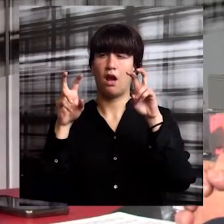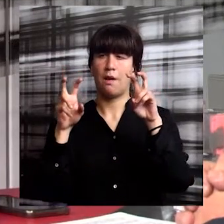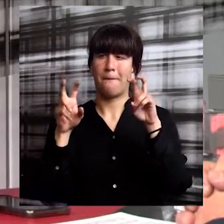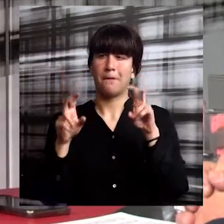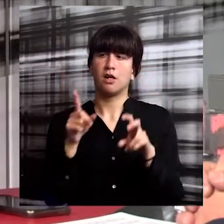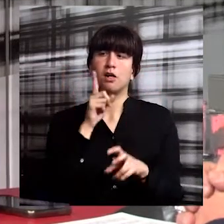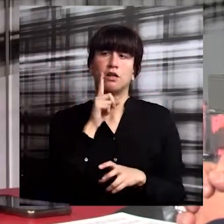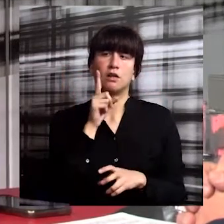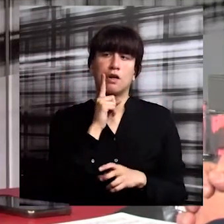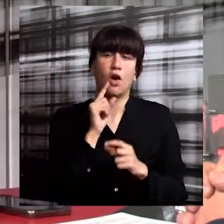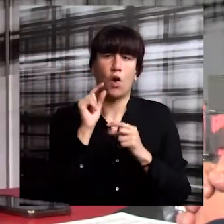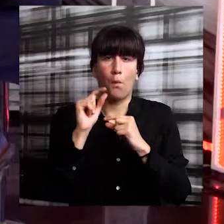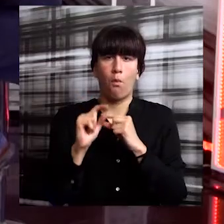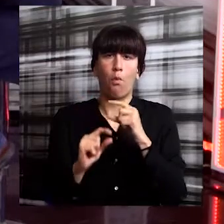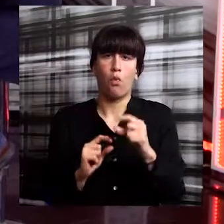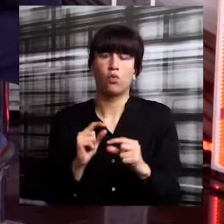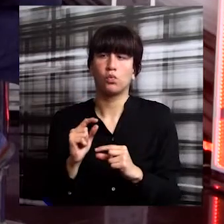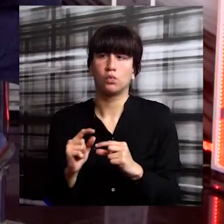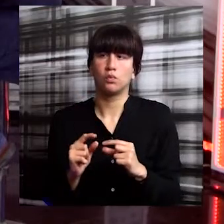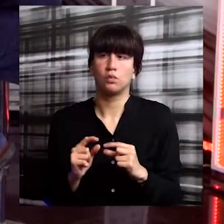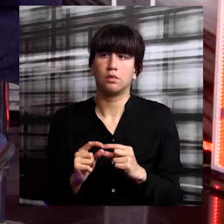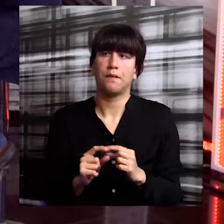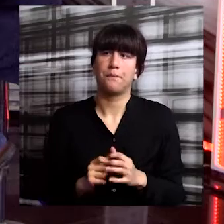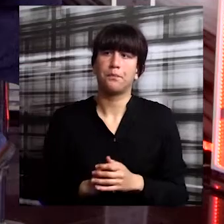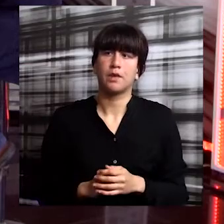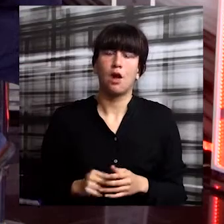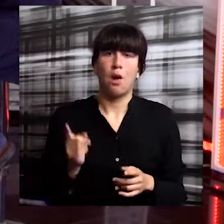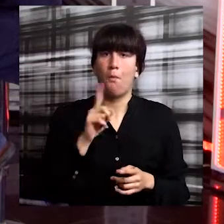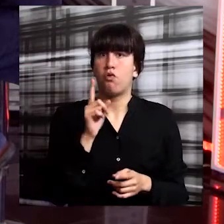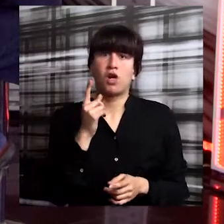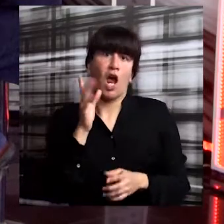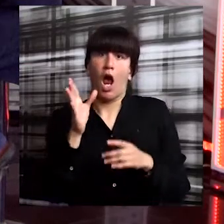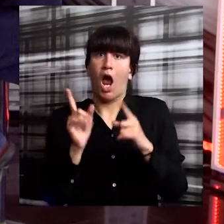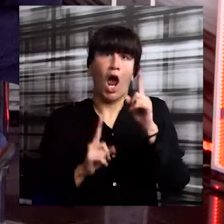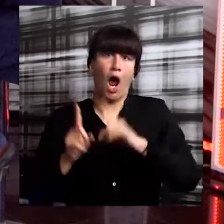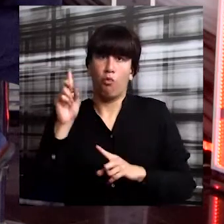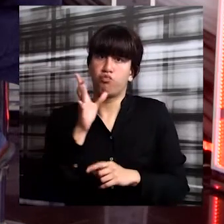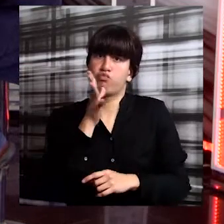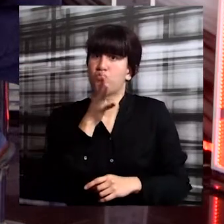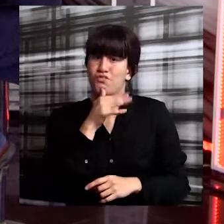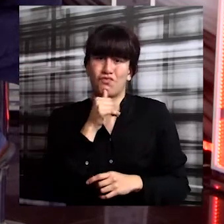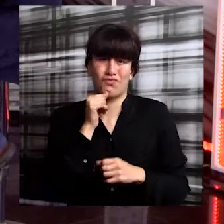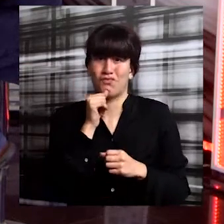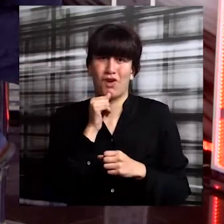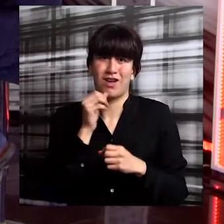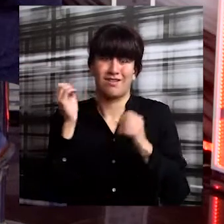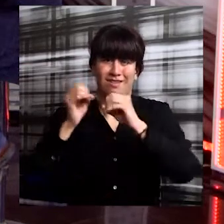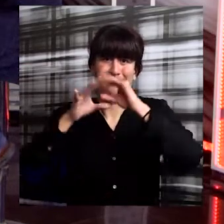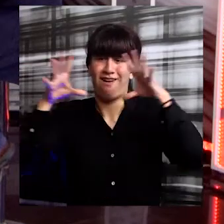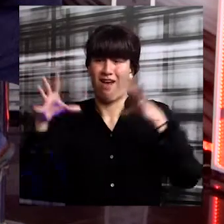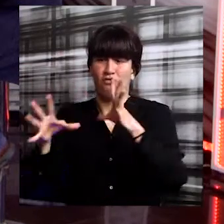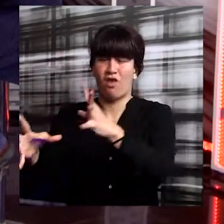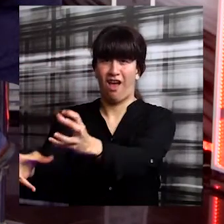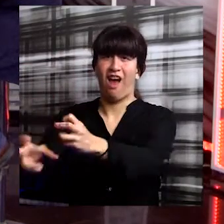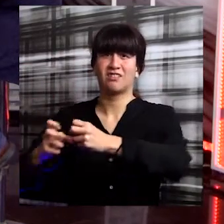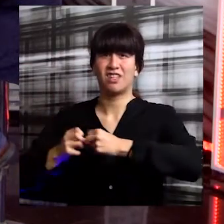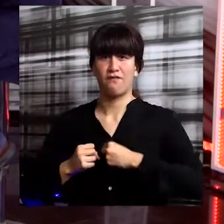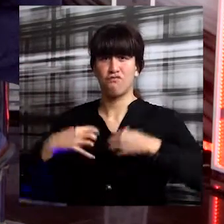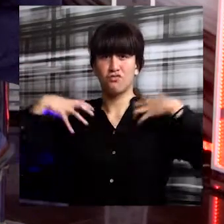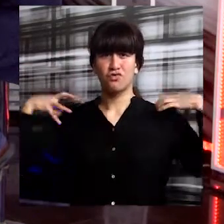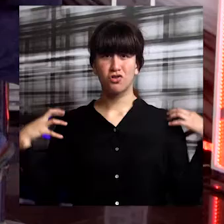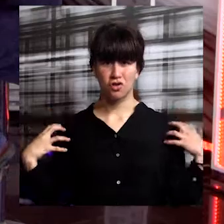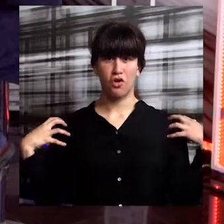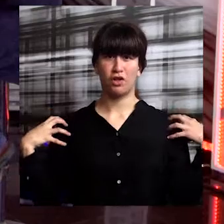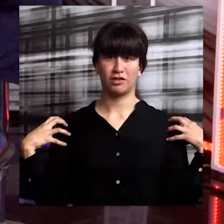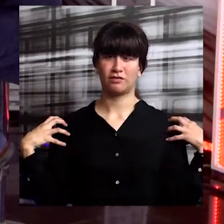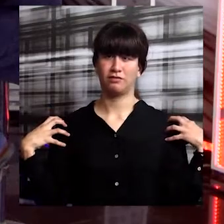hemos puesto la carreta ante los bueyes, porque todavía no están claras cuáles son las atribuciones que tienen que tener o que van a tener los